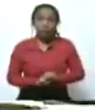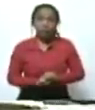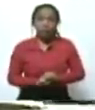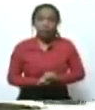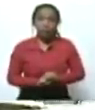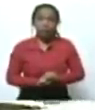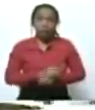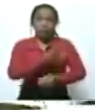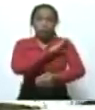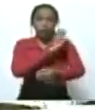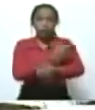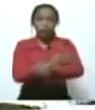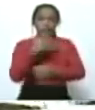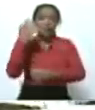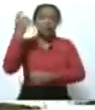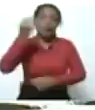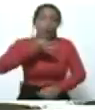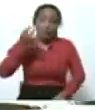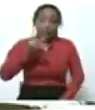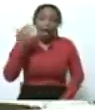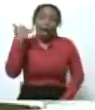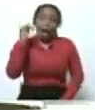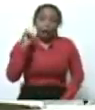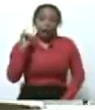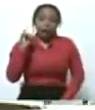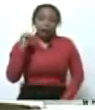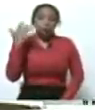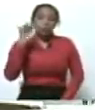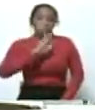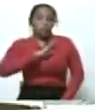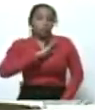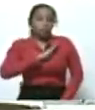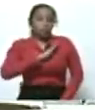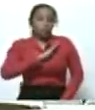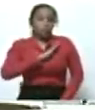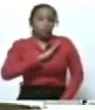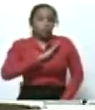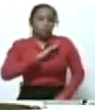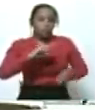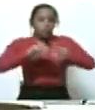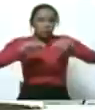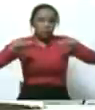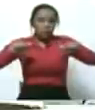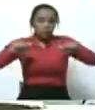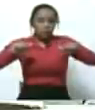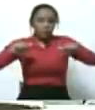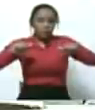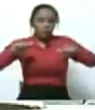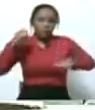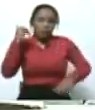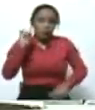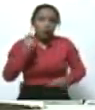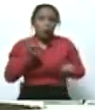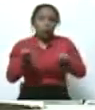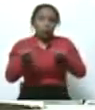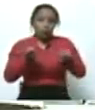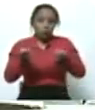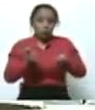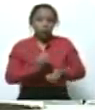De la fortaleza cierta que tenemos. Bueno, tenemos en el territorio, tenemos control